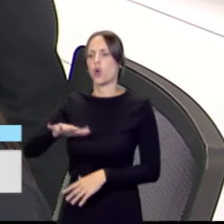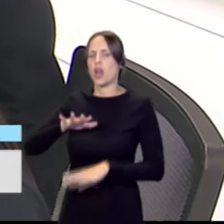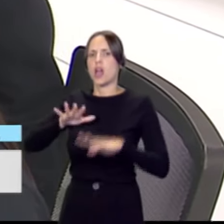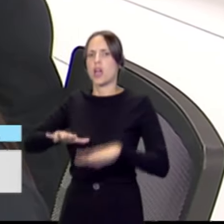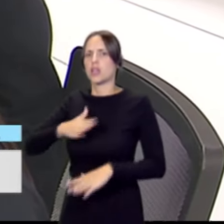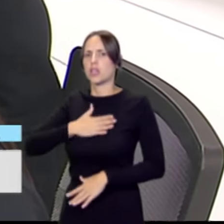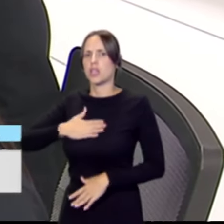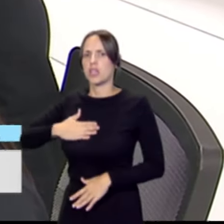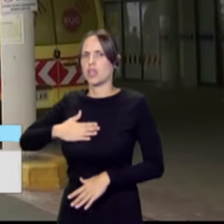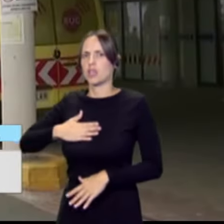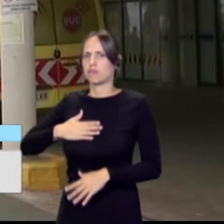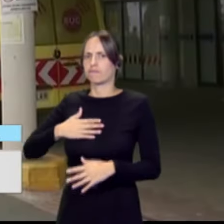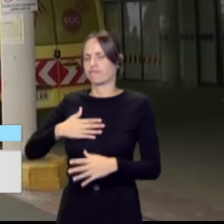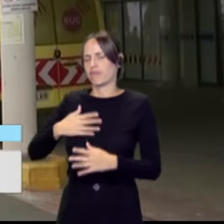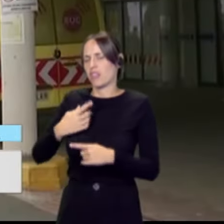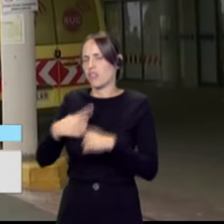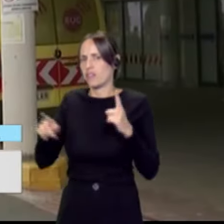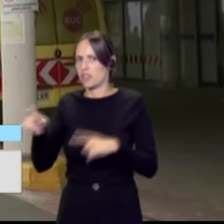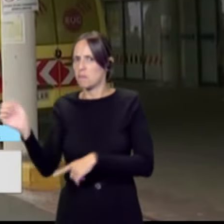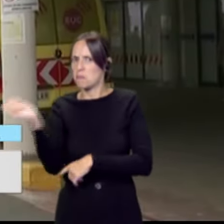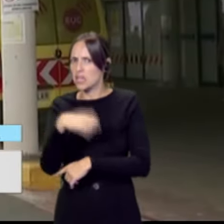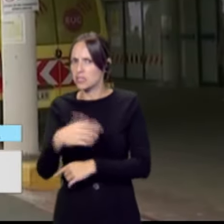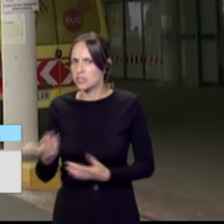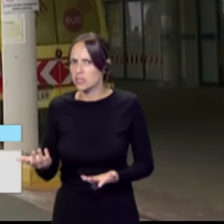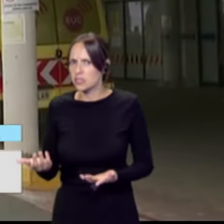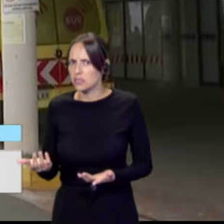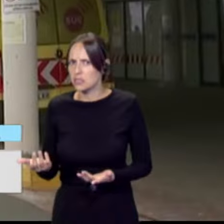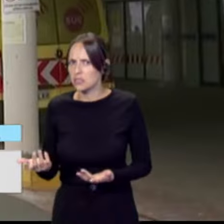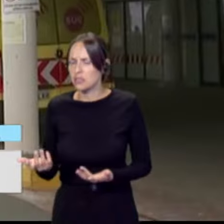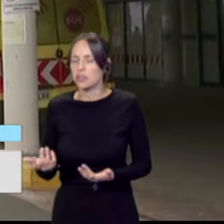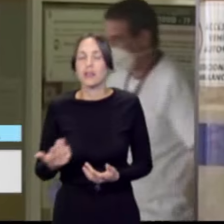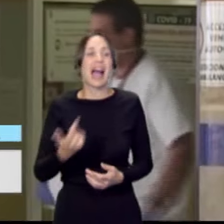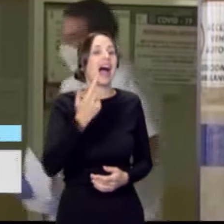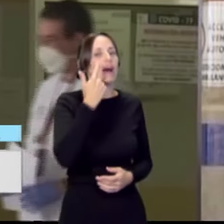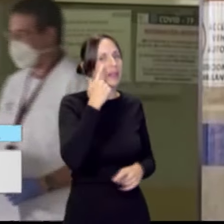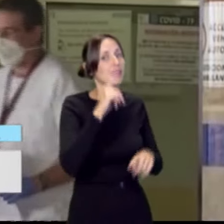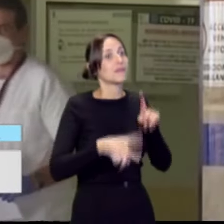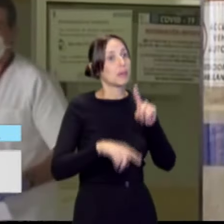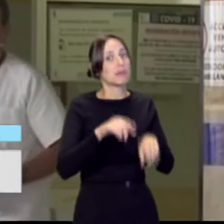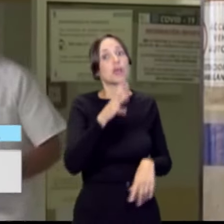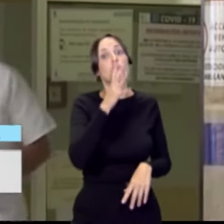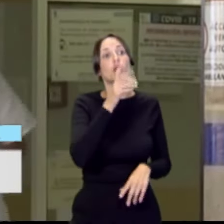haber más gente, pues de por sí ya estamos hablando de que la cantidad de gente, pues